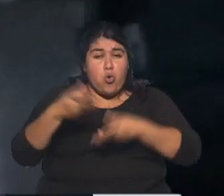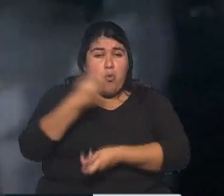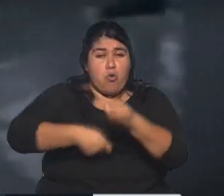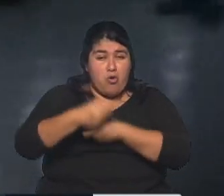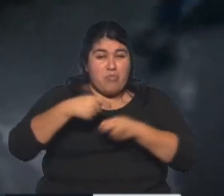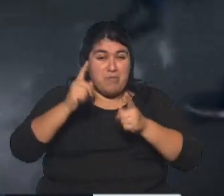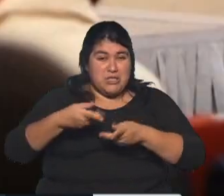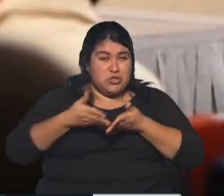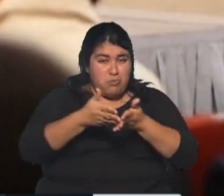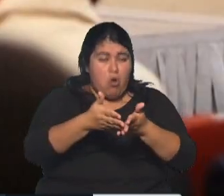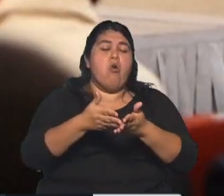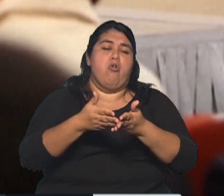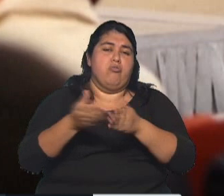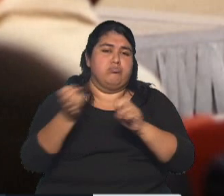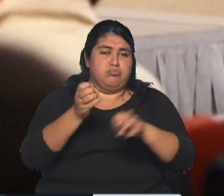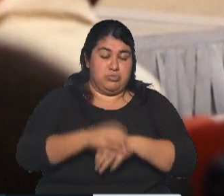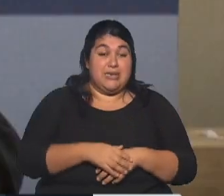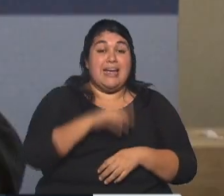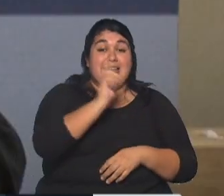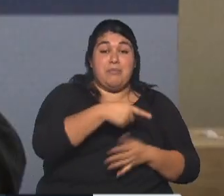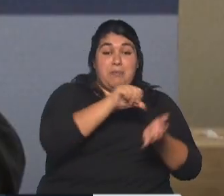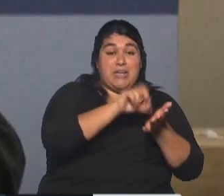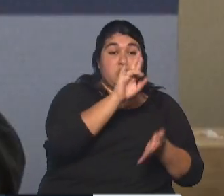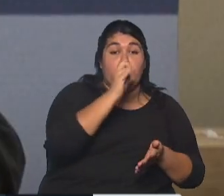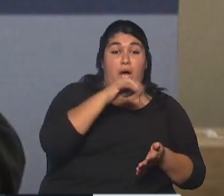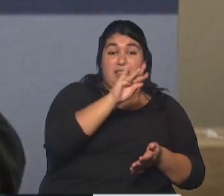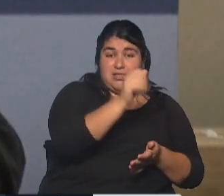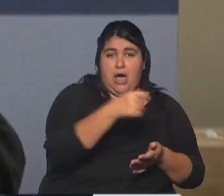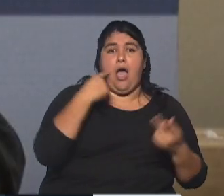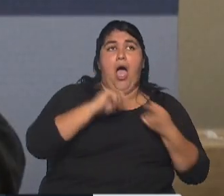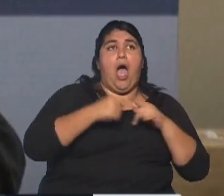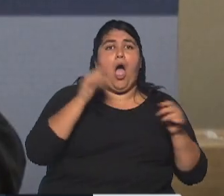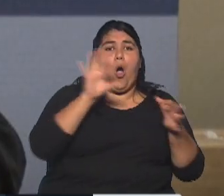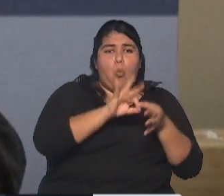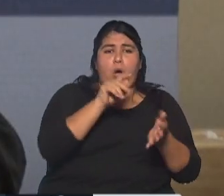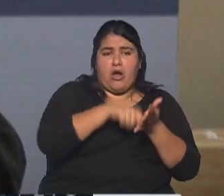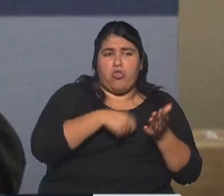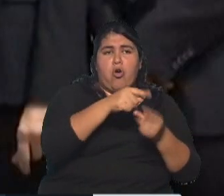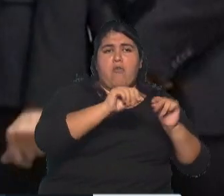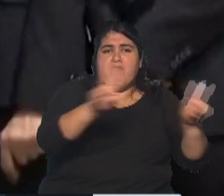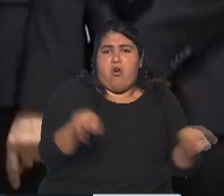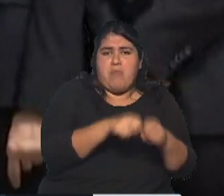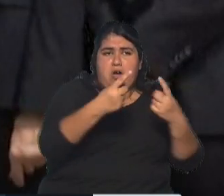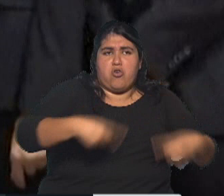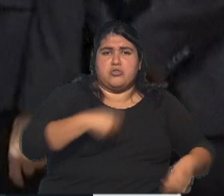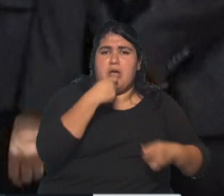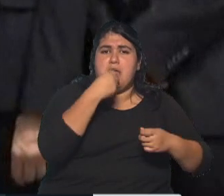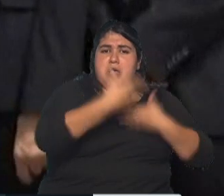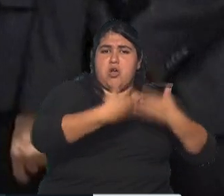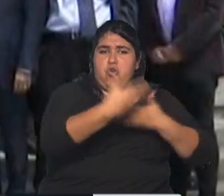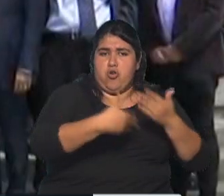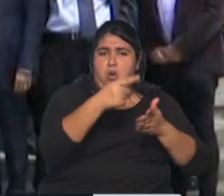de la Mancha. Desde Ruanda, en tanto, señalan que el acuerdo les permite mejorar su infraestructura y los posiciona como